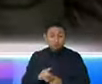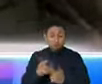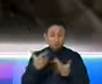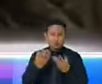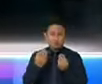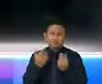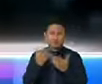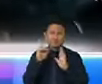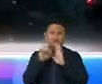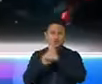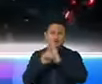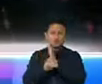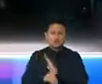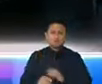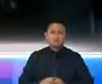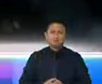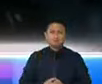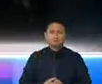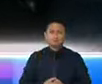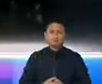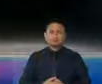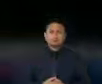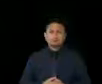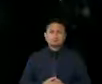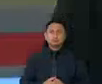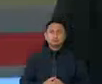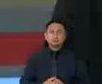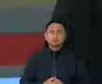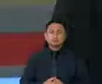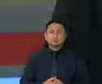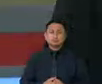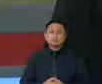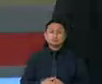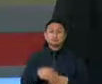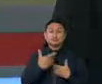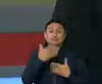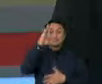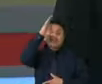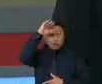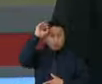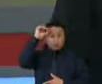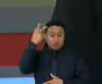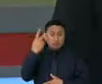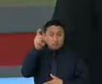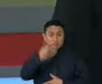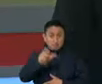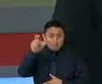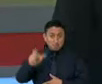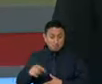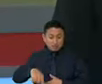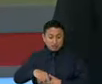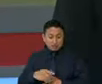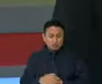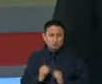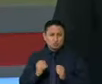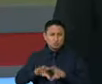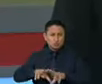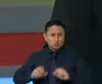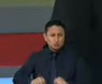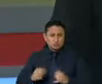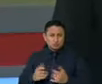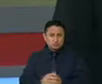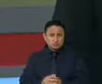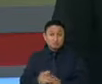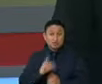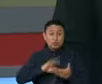denuncias. En Quito informó Iván Casamen. En Riobamba, dos sujetos presuntos delincuentes fueron golpeados por